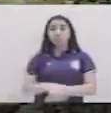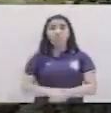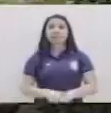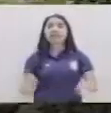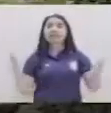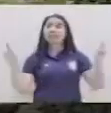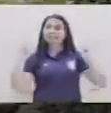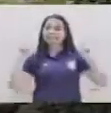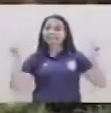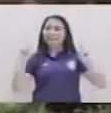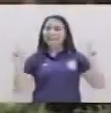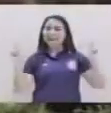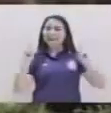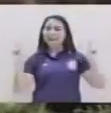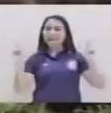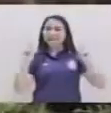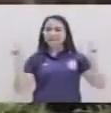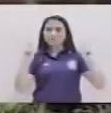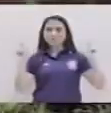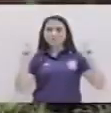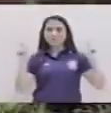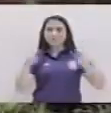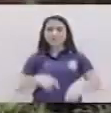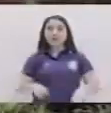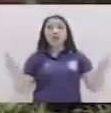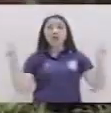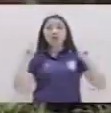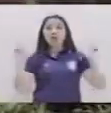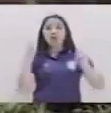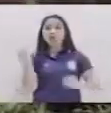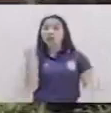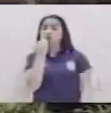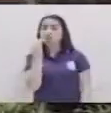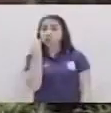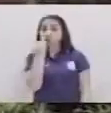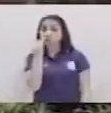recreo, la siguiente es refacción,